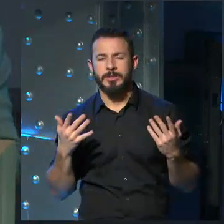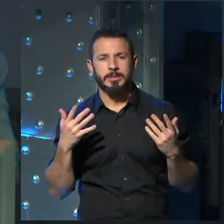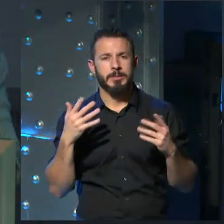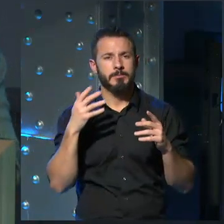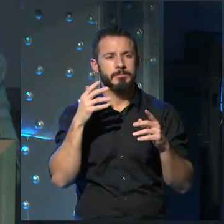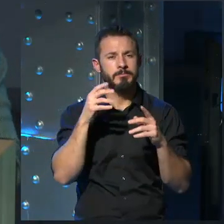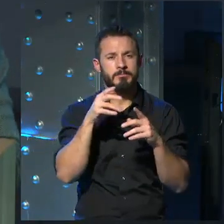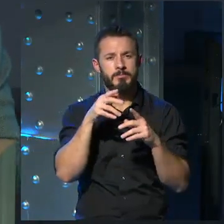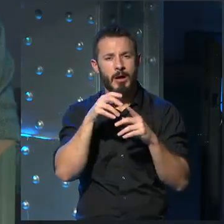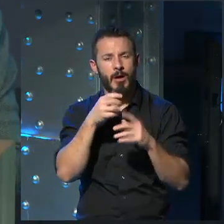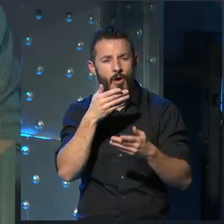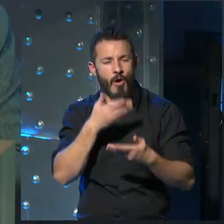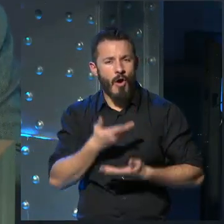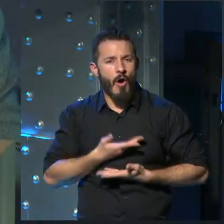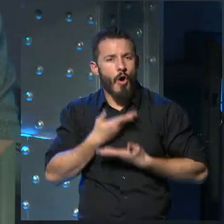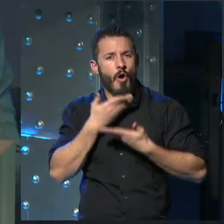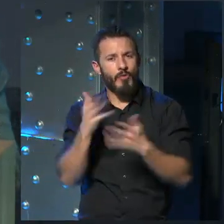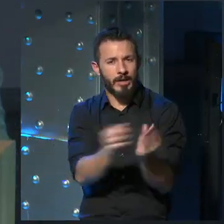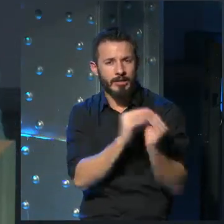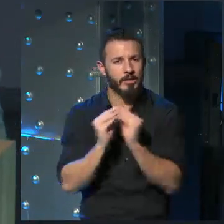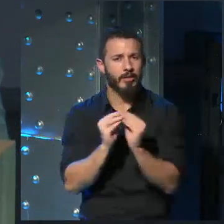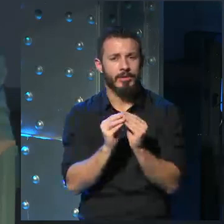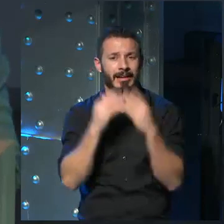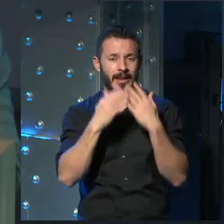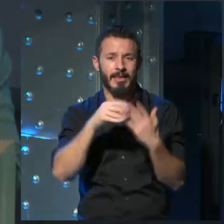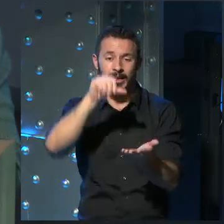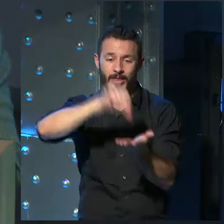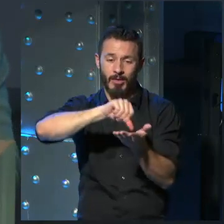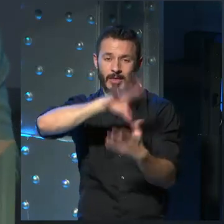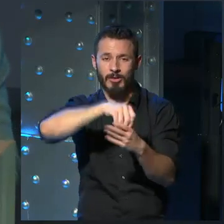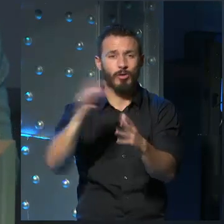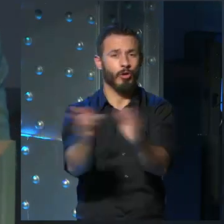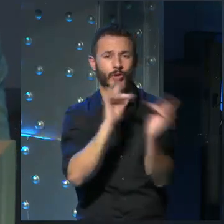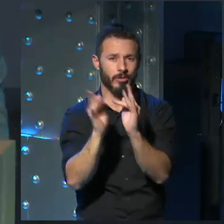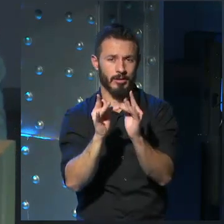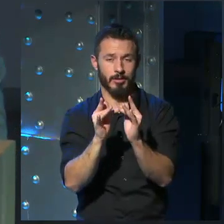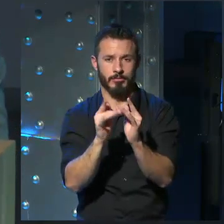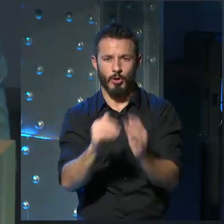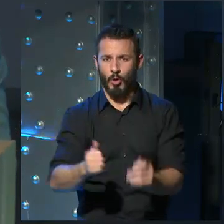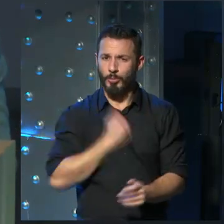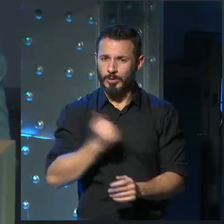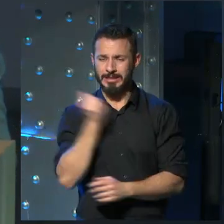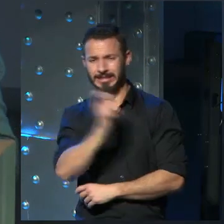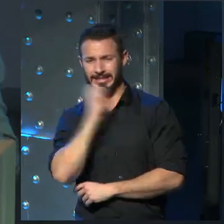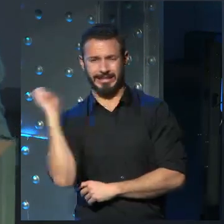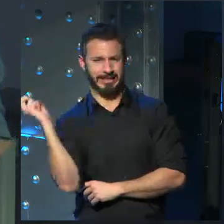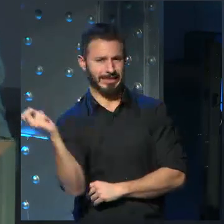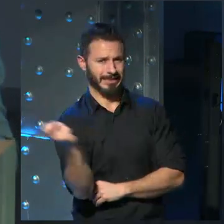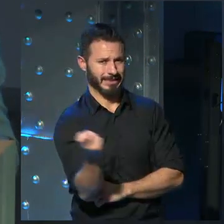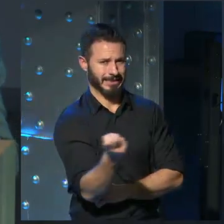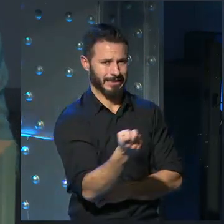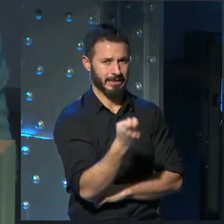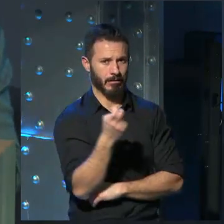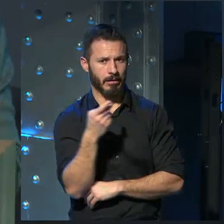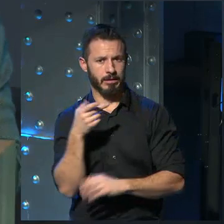esa oferta conjunta a través del contacto que se produce en las ciudades. Todas esas oportunidades que llevan a conectar